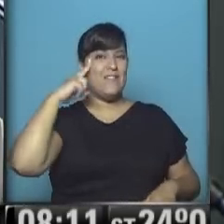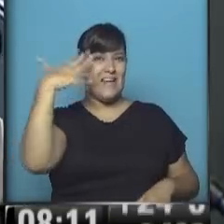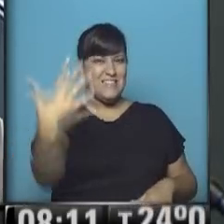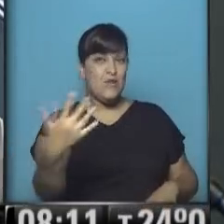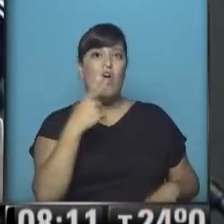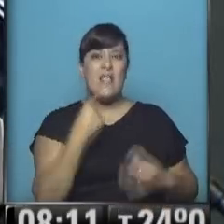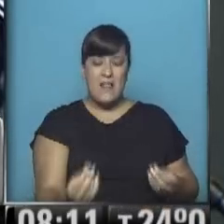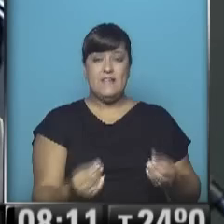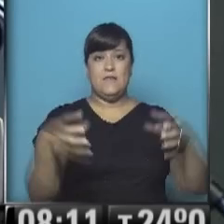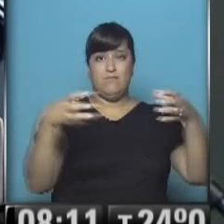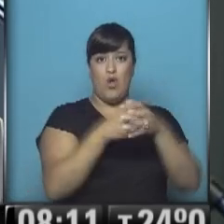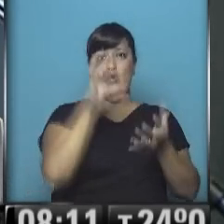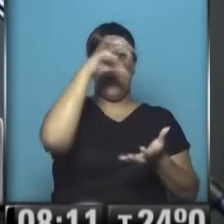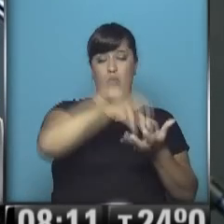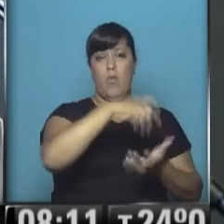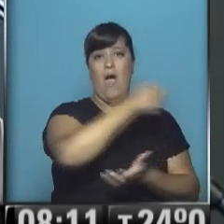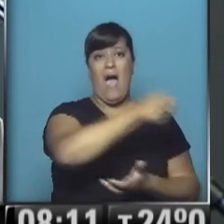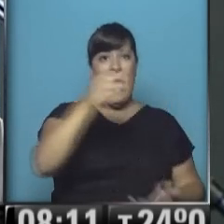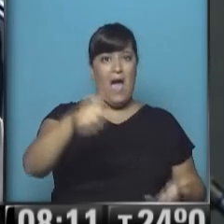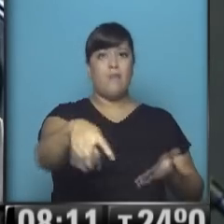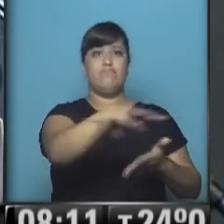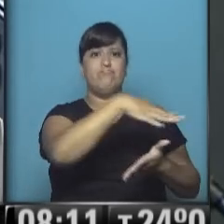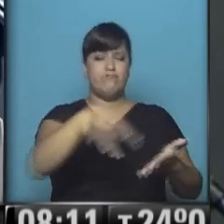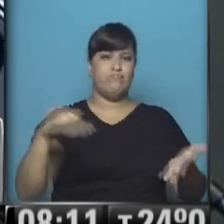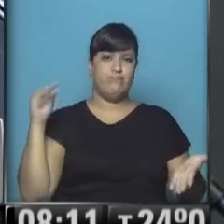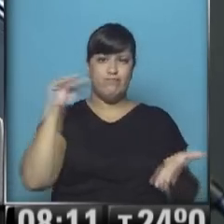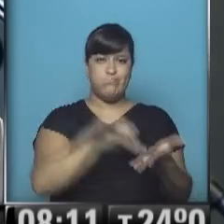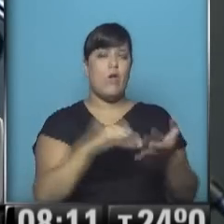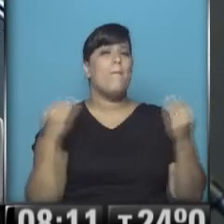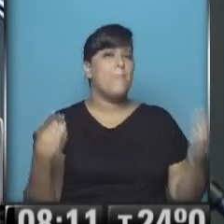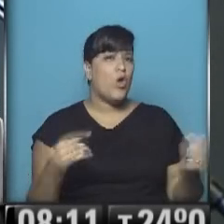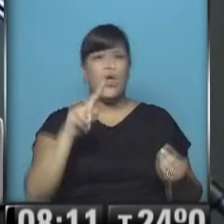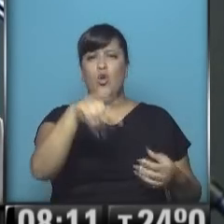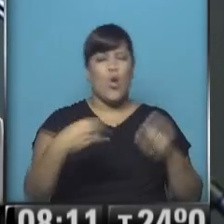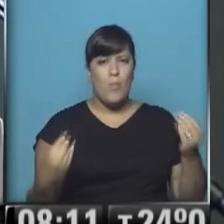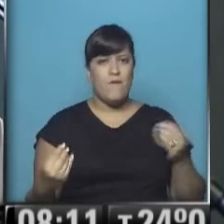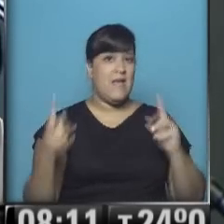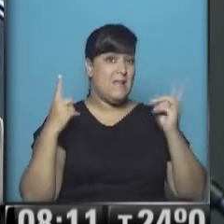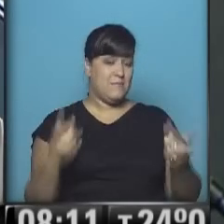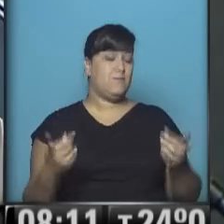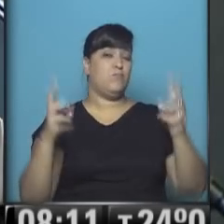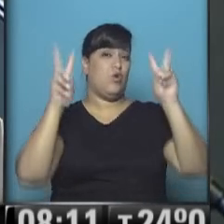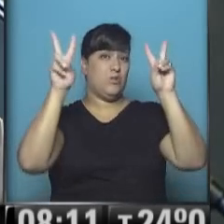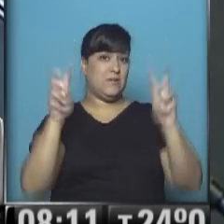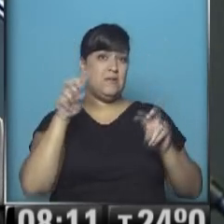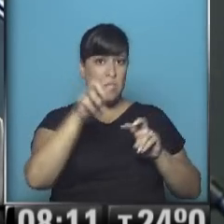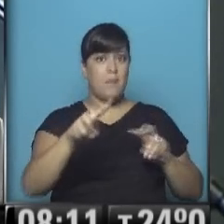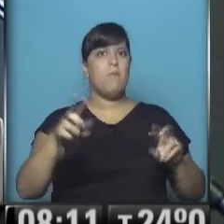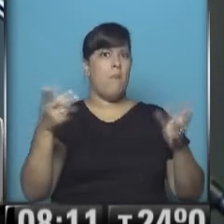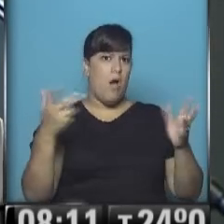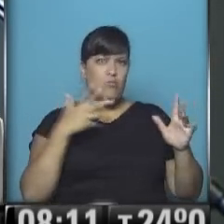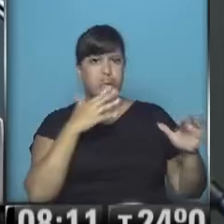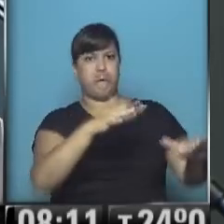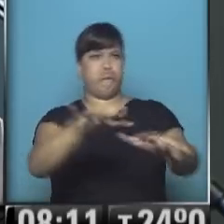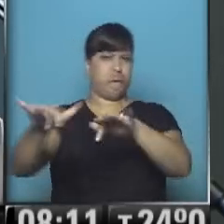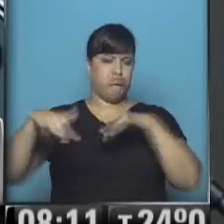Argentinas se efectúa en virtud de lo que es el caso de repercusión y de dominio